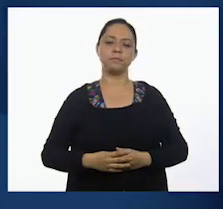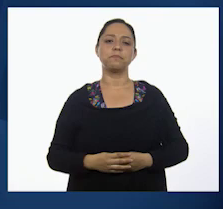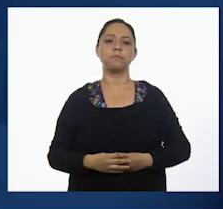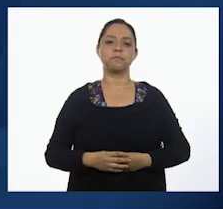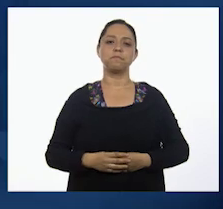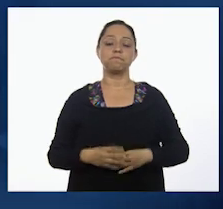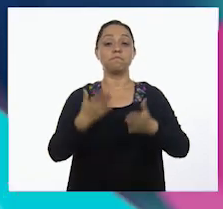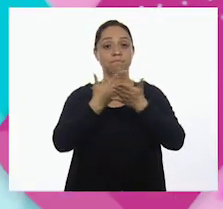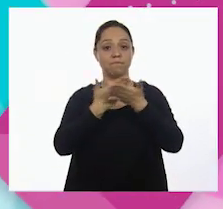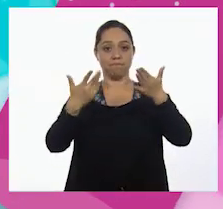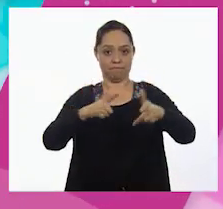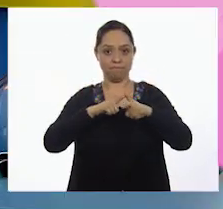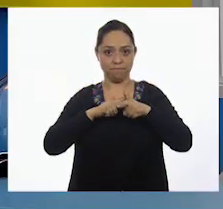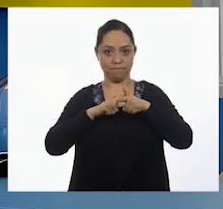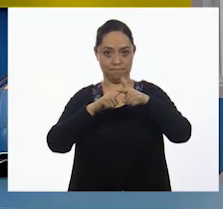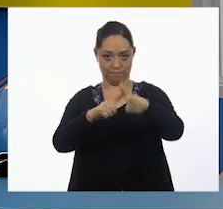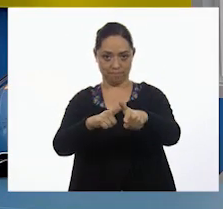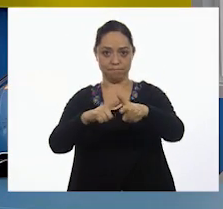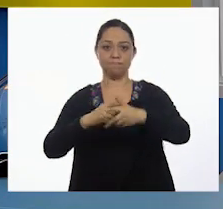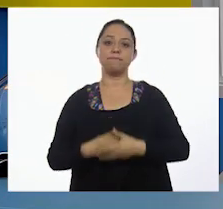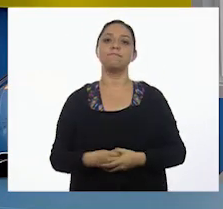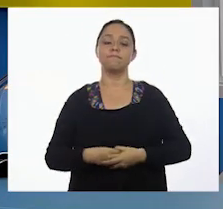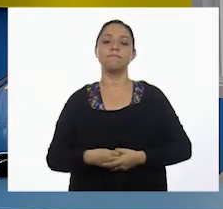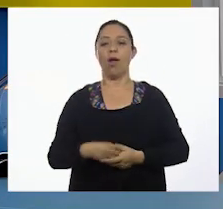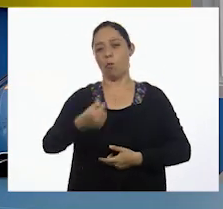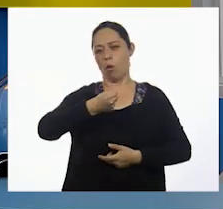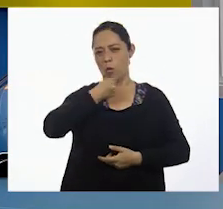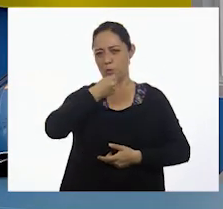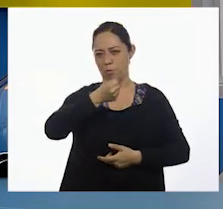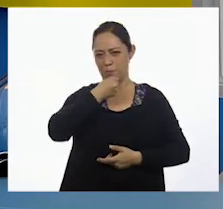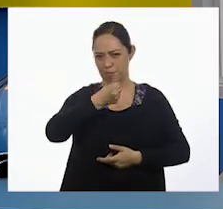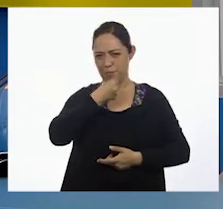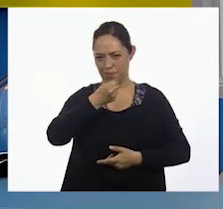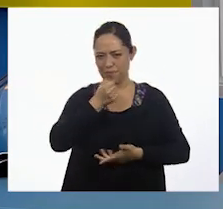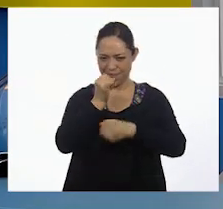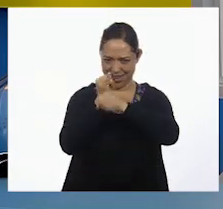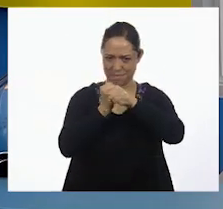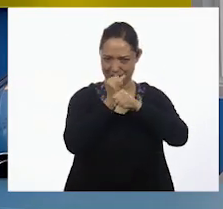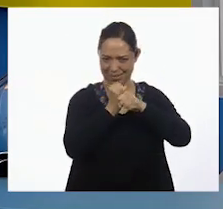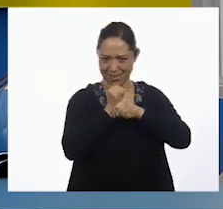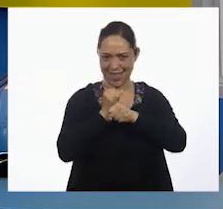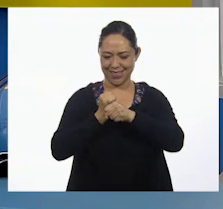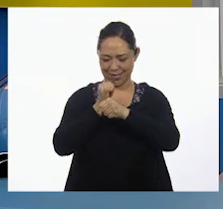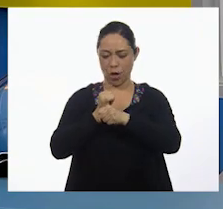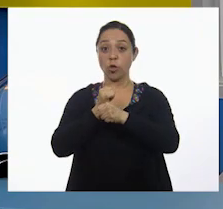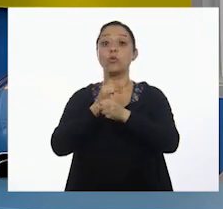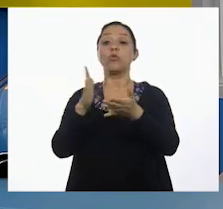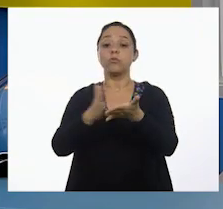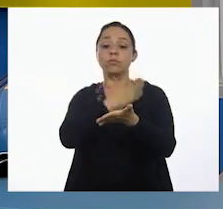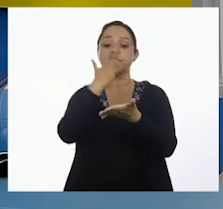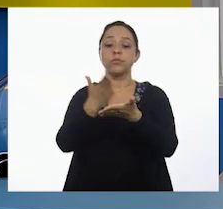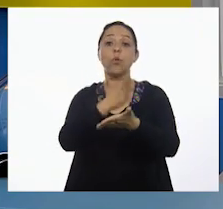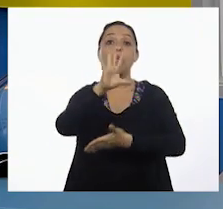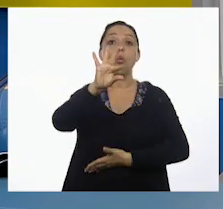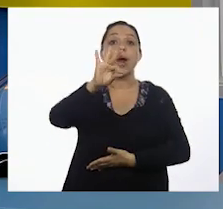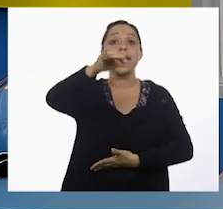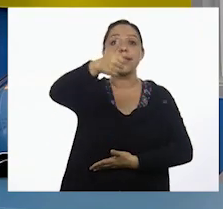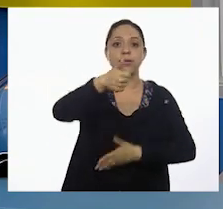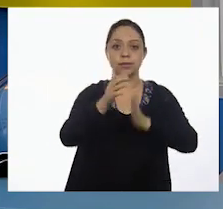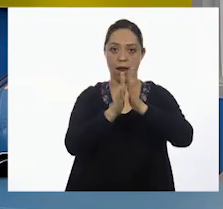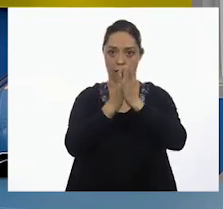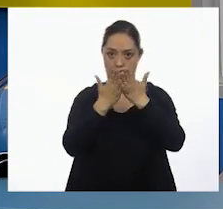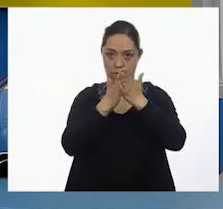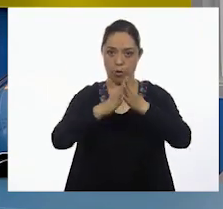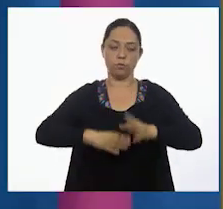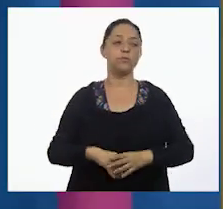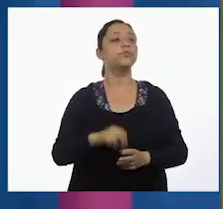ahora vamos a continuar con nuestro trabajo del reportaje y nos vamos a ubicar en la página 46, María.